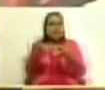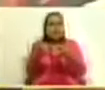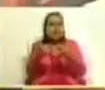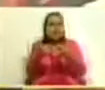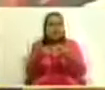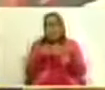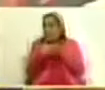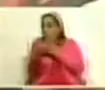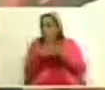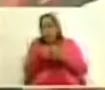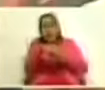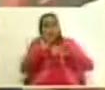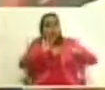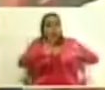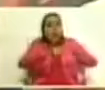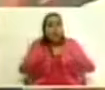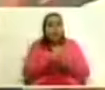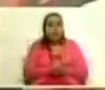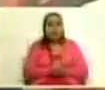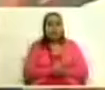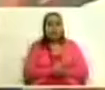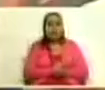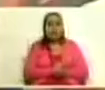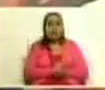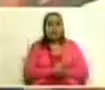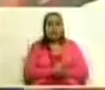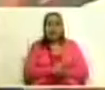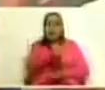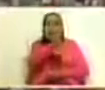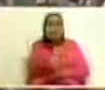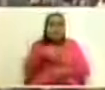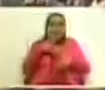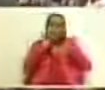arda. A quien le tenga que arder.